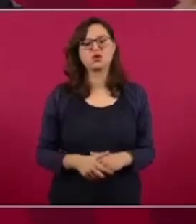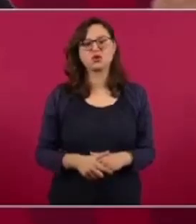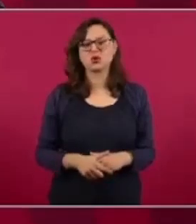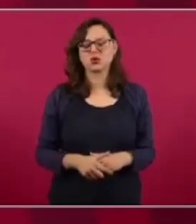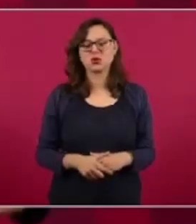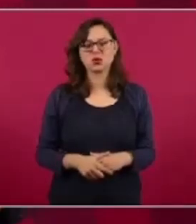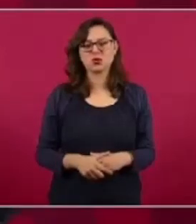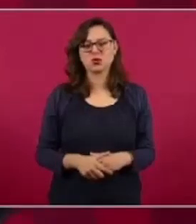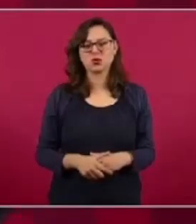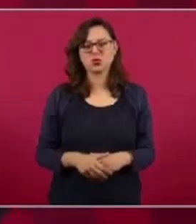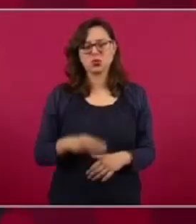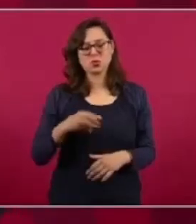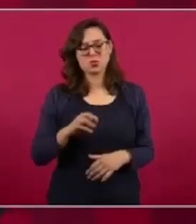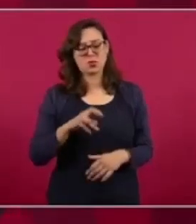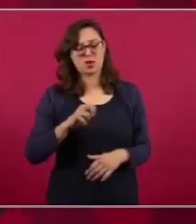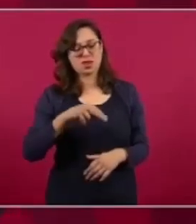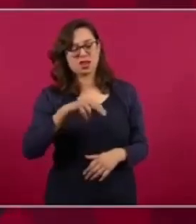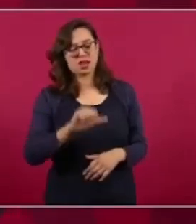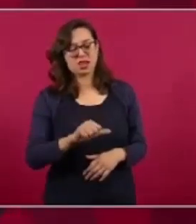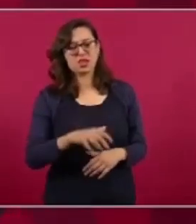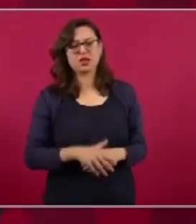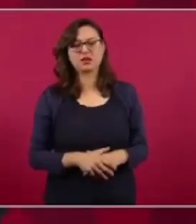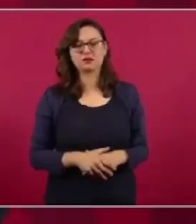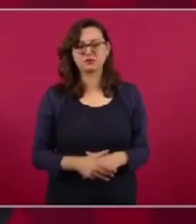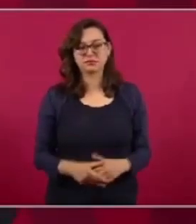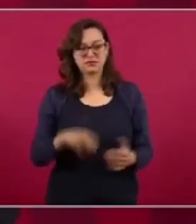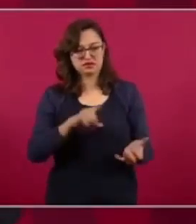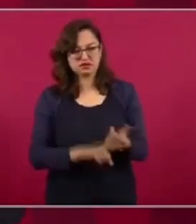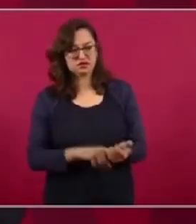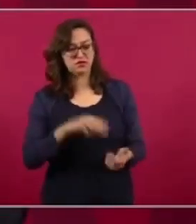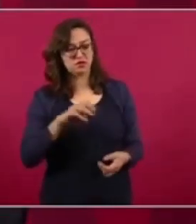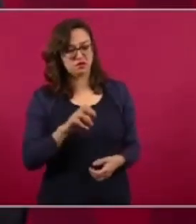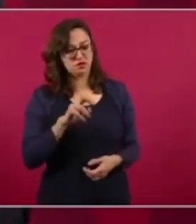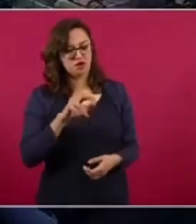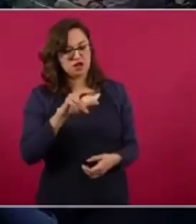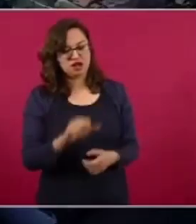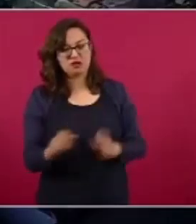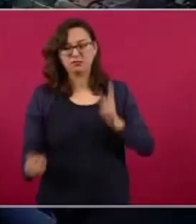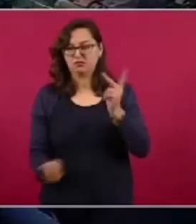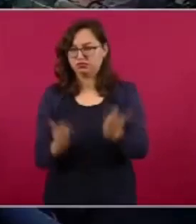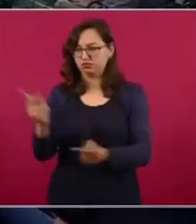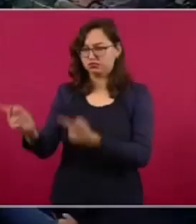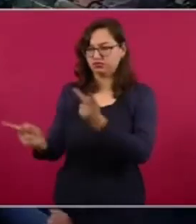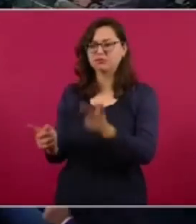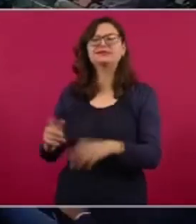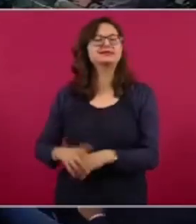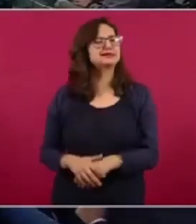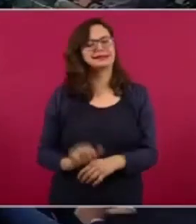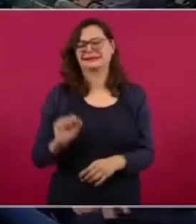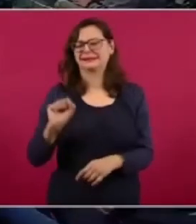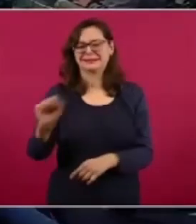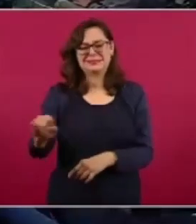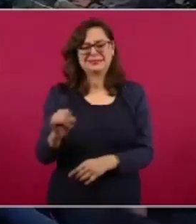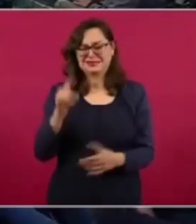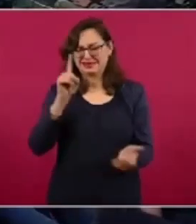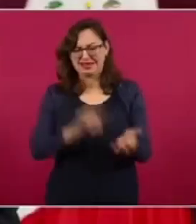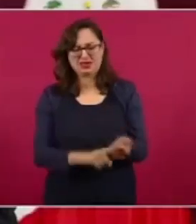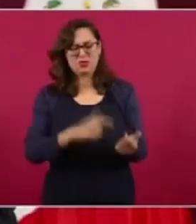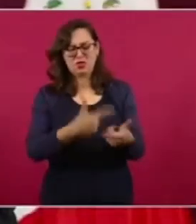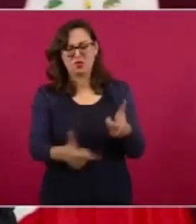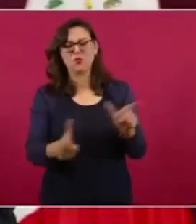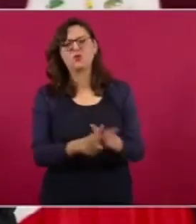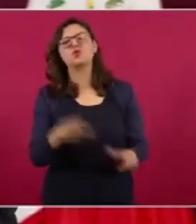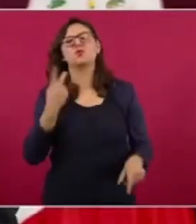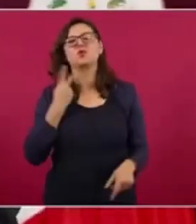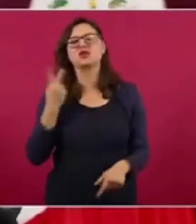Morena. Sería con la Comisión de Encuestas de Morena. Morena y hay gentes honestas.